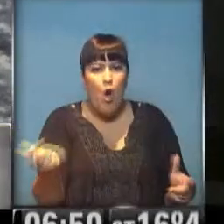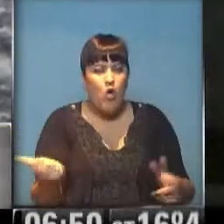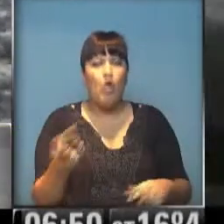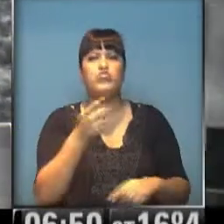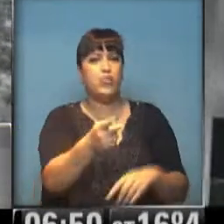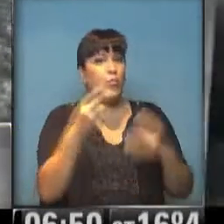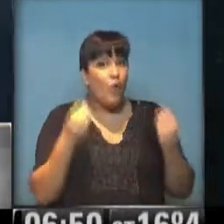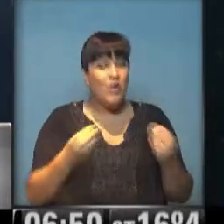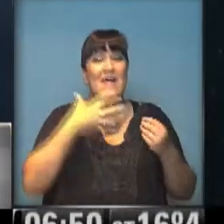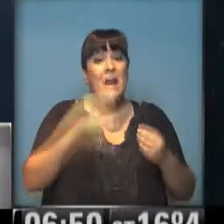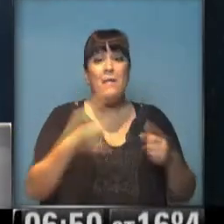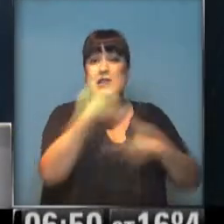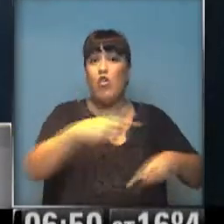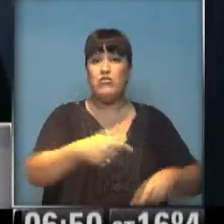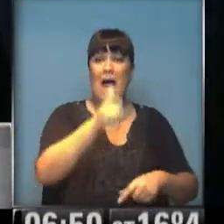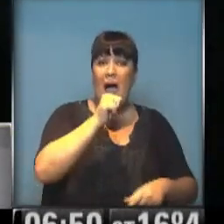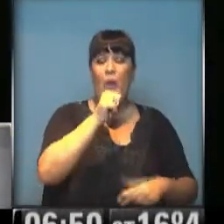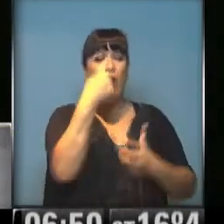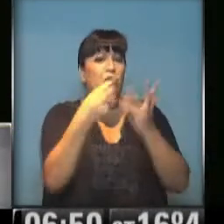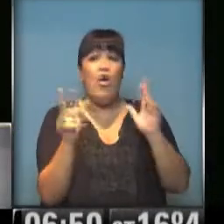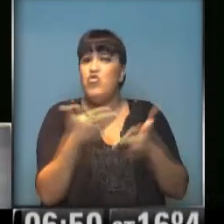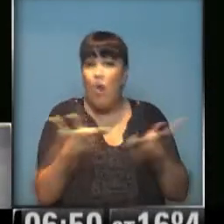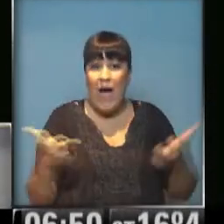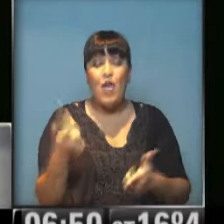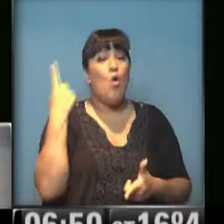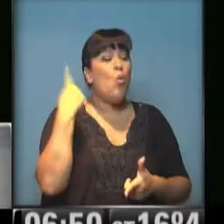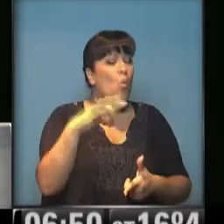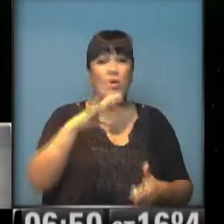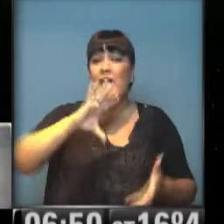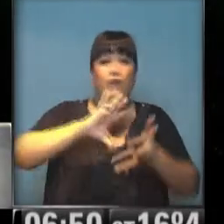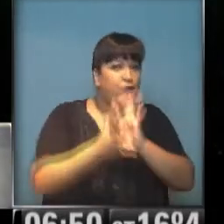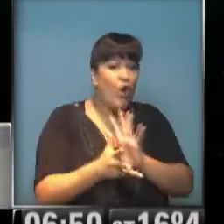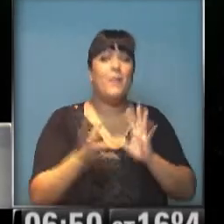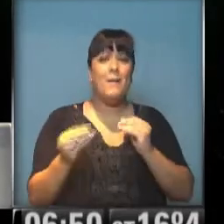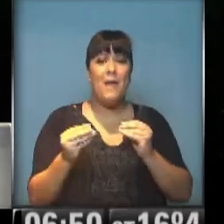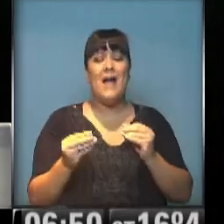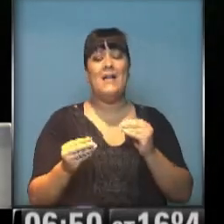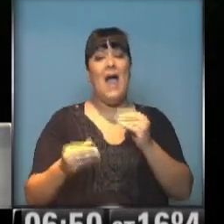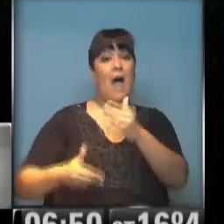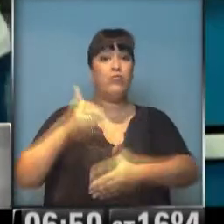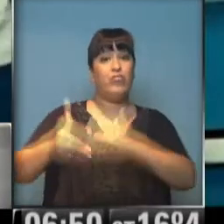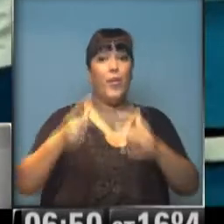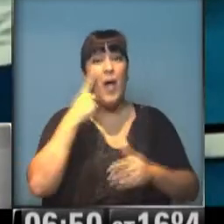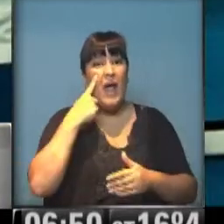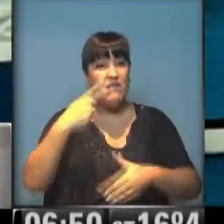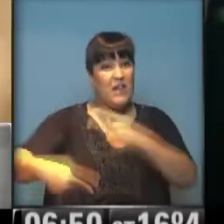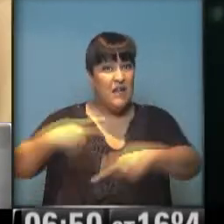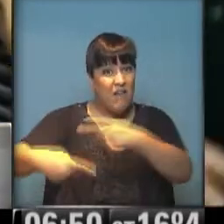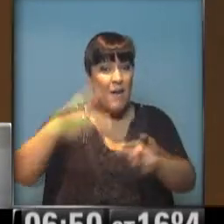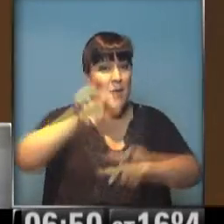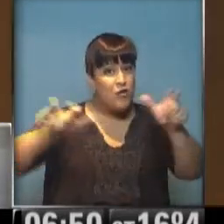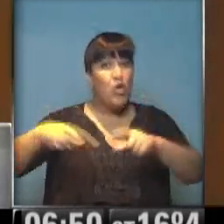porque realmente no hay recursos. La única manera de poder asegurar la supervivencia del género humano